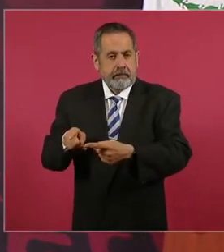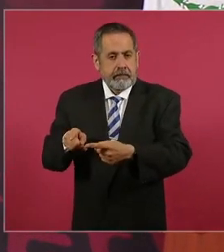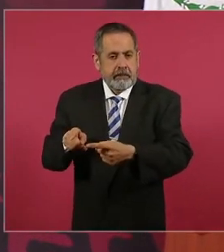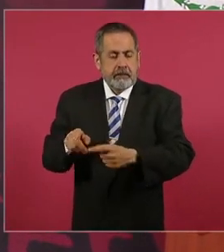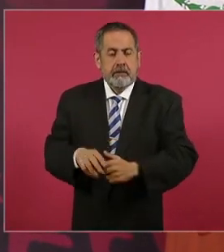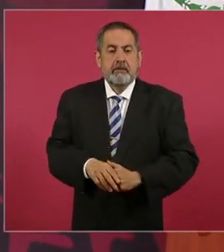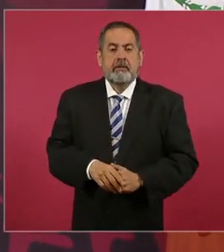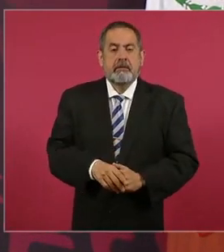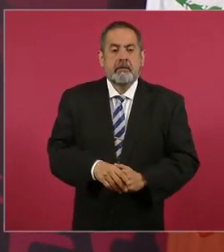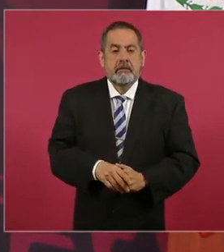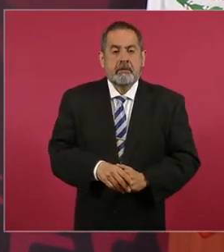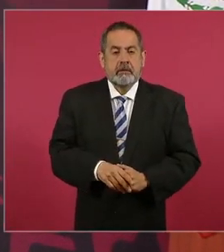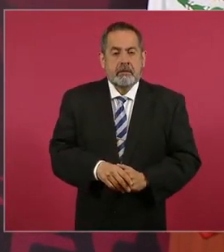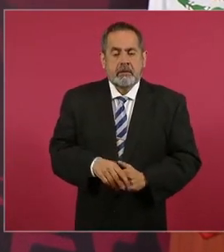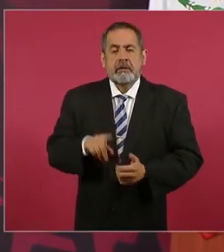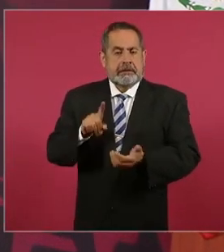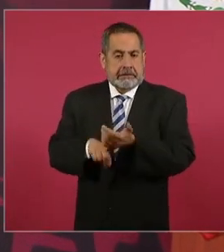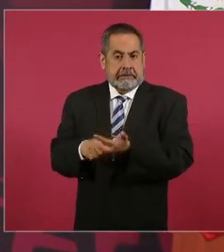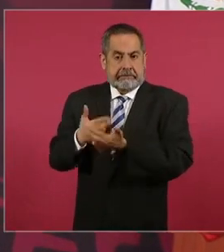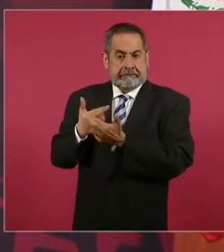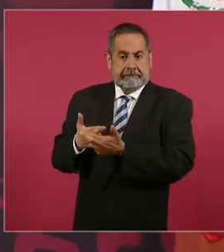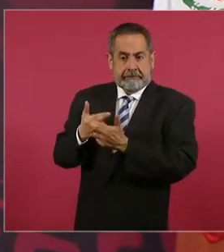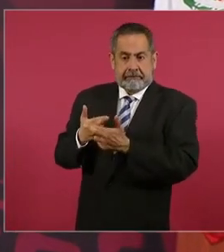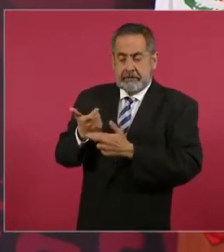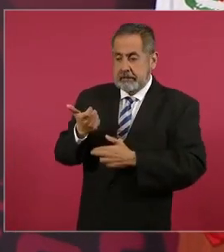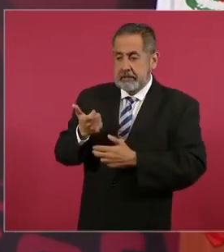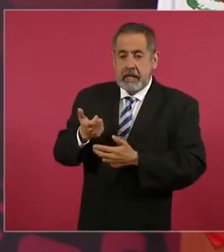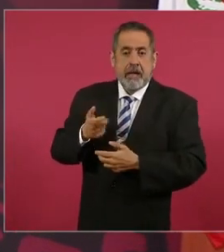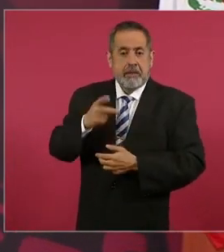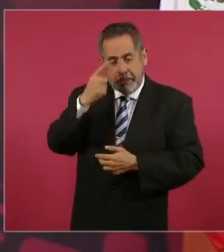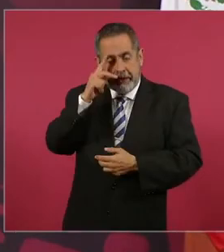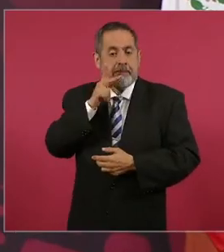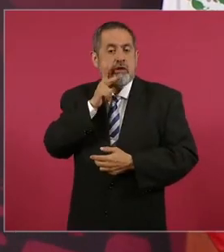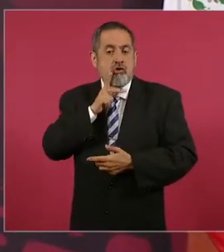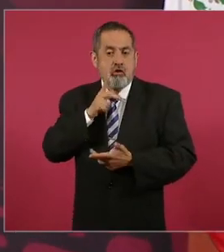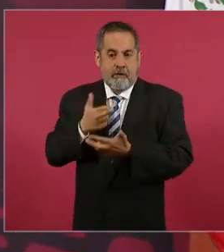es decir, las reservas de petróleo,